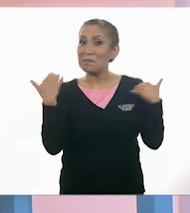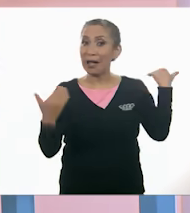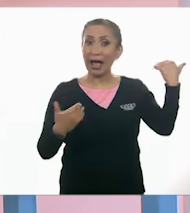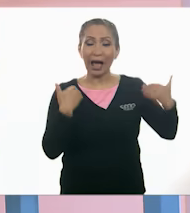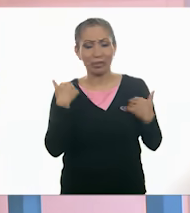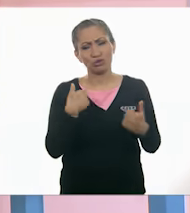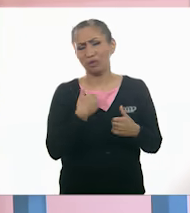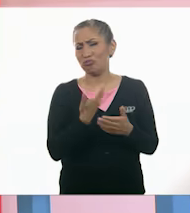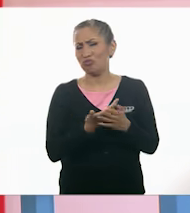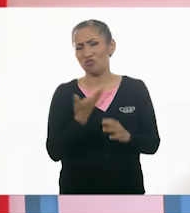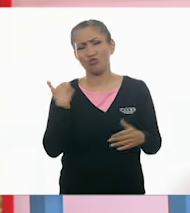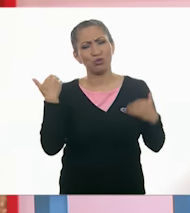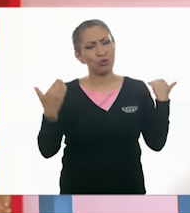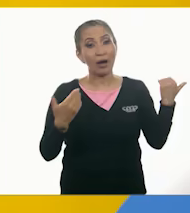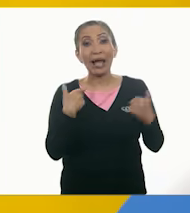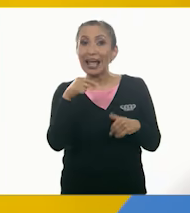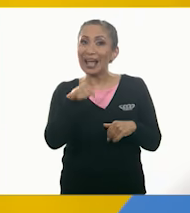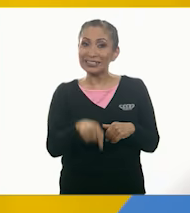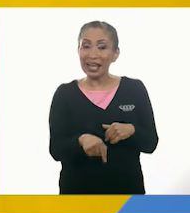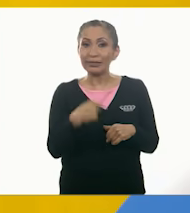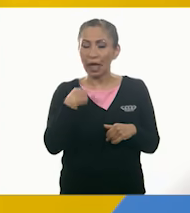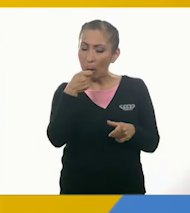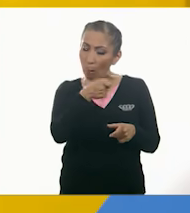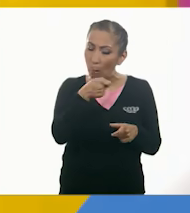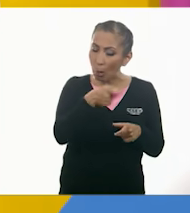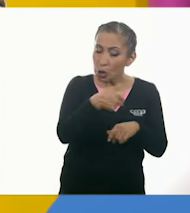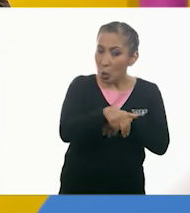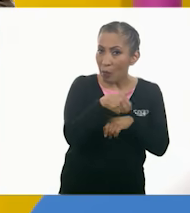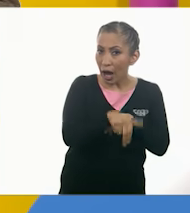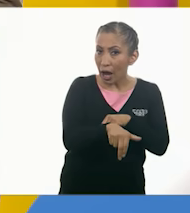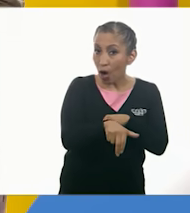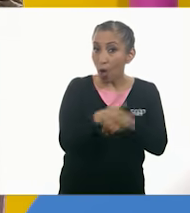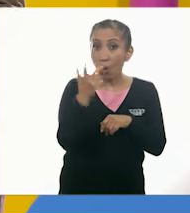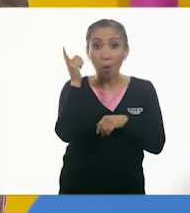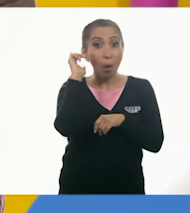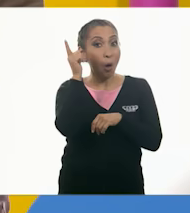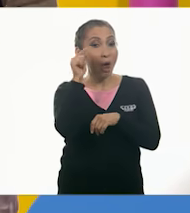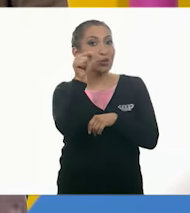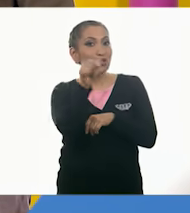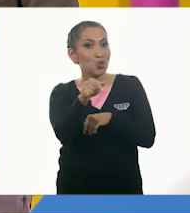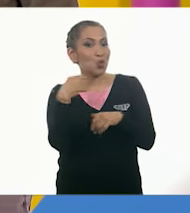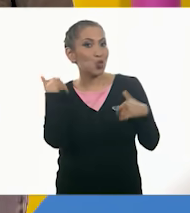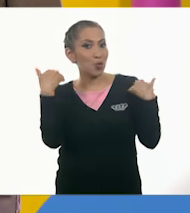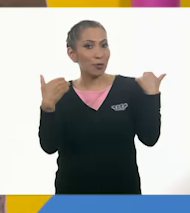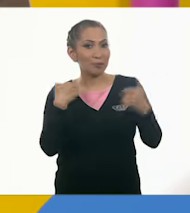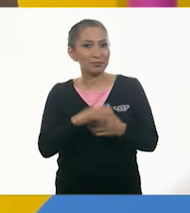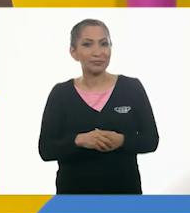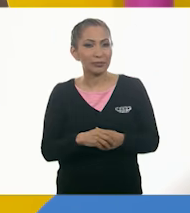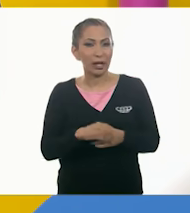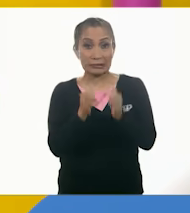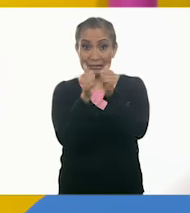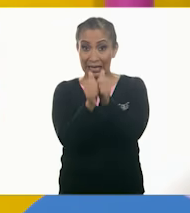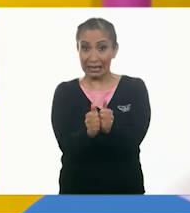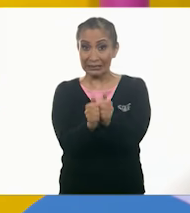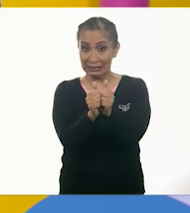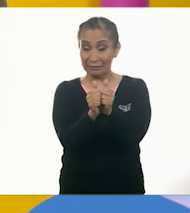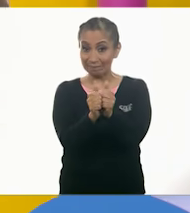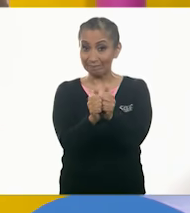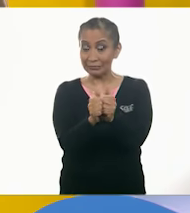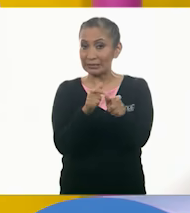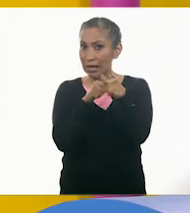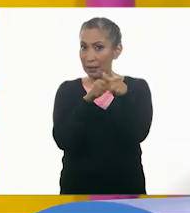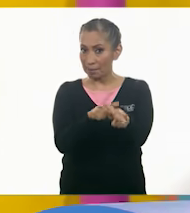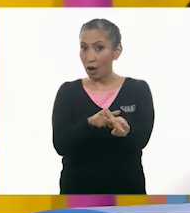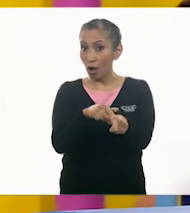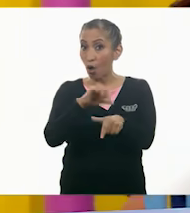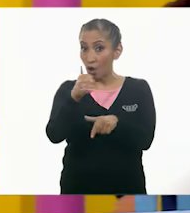divertida. Yo me divertí mucho. Esto fue Detectives Numéricos. Espero y lo hayan disfrutado. No te muevas de tu lugar.